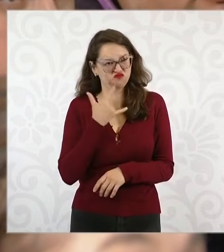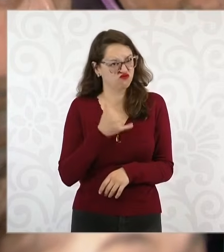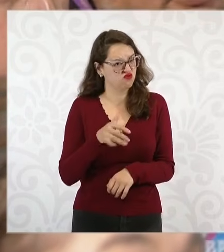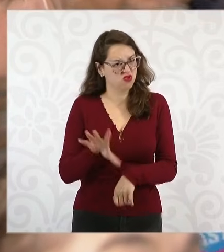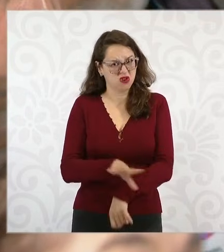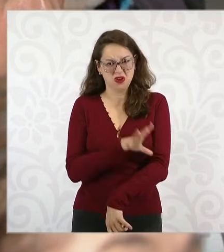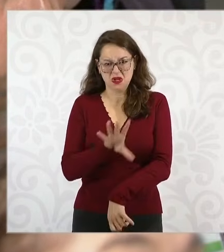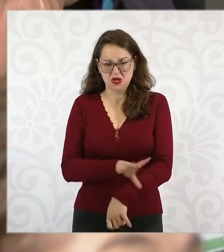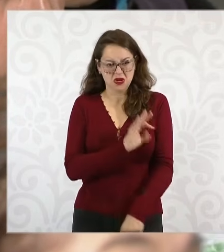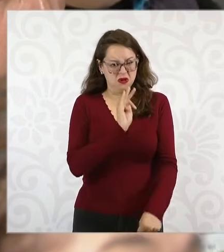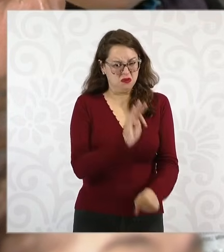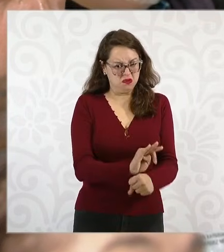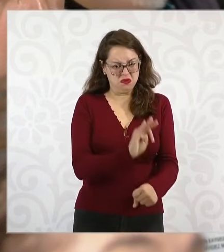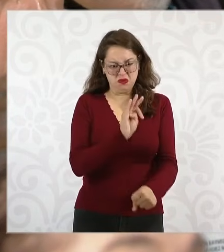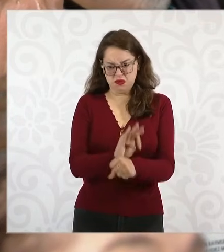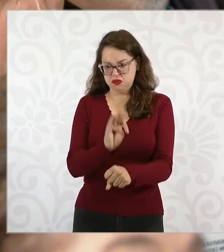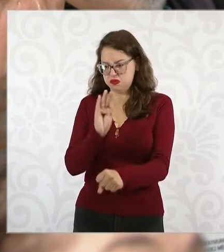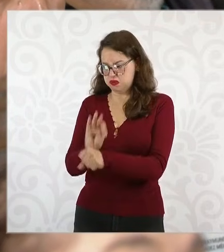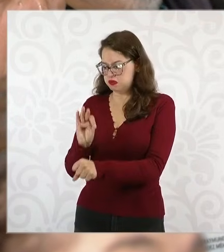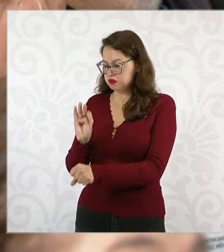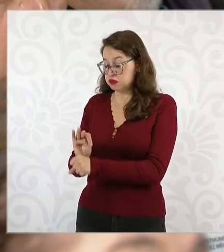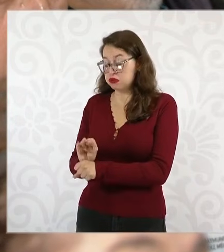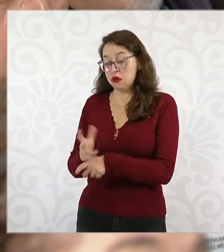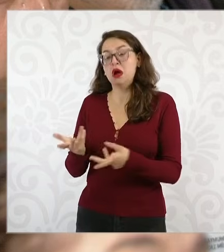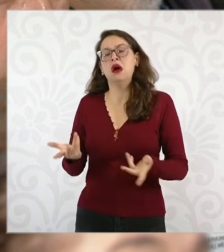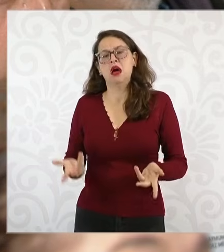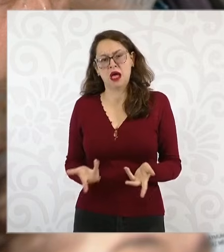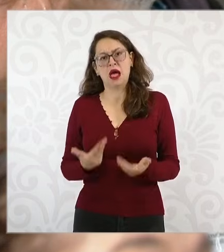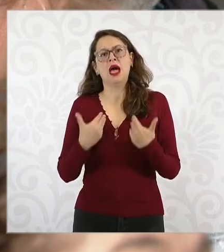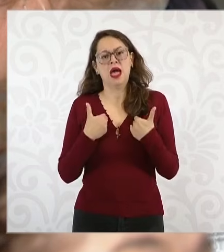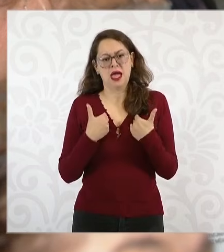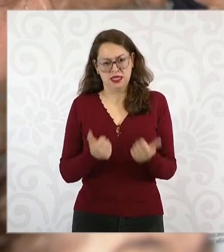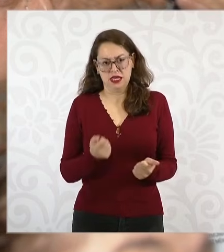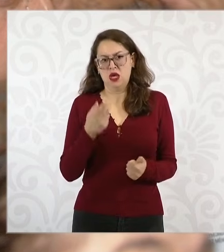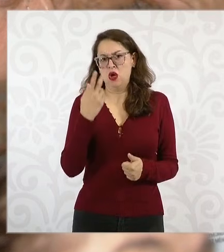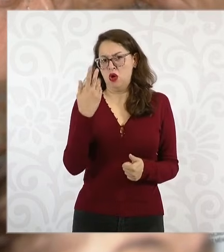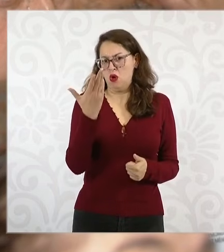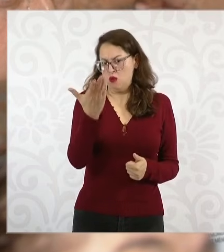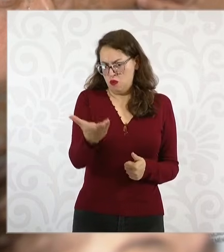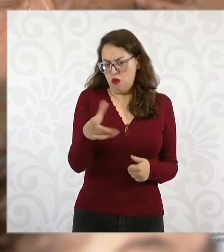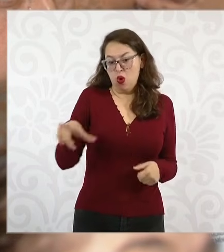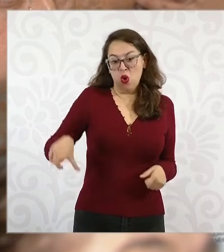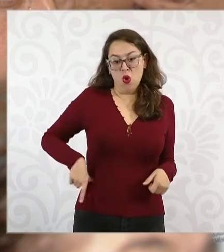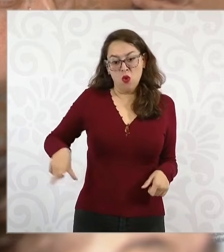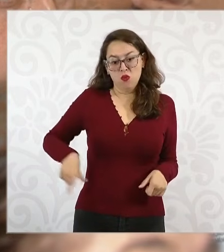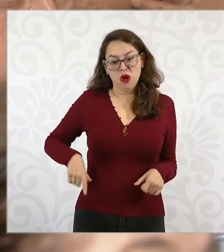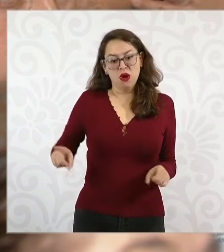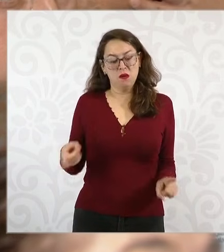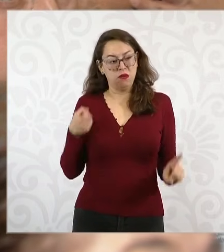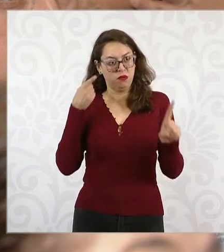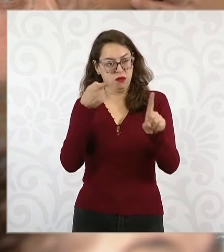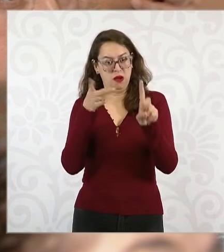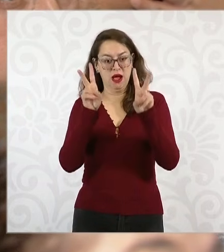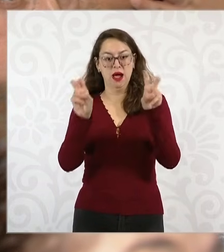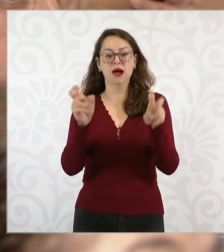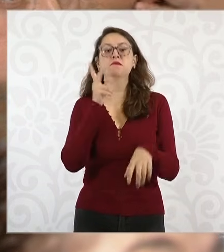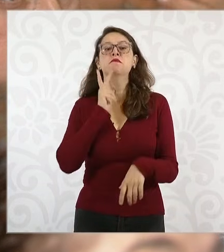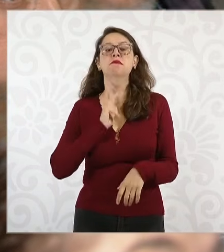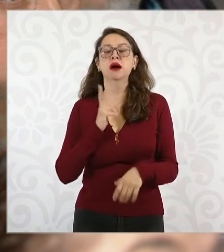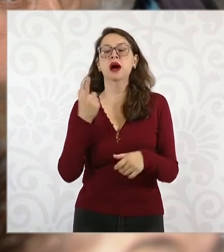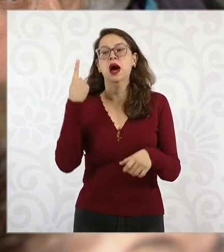debe haber un plan ambicioso precisamente con el tema del petróleo. Está la industria aeronáutica, está la